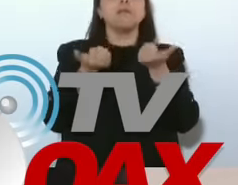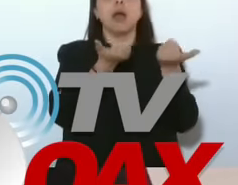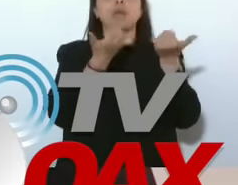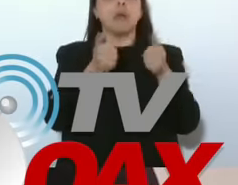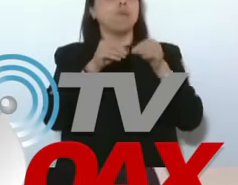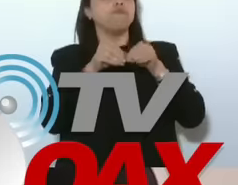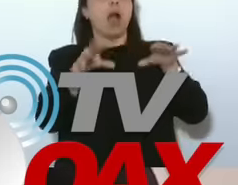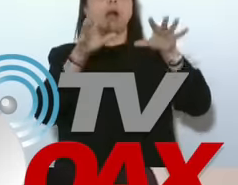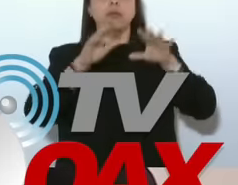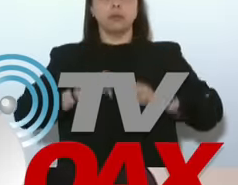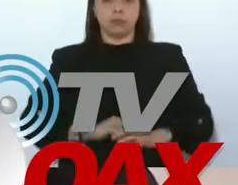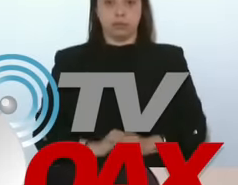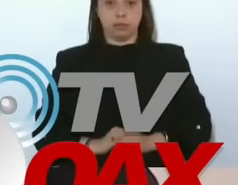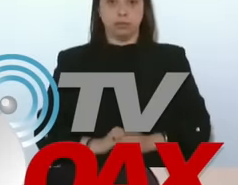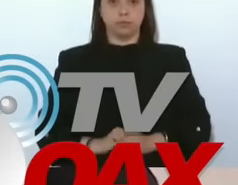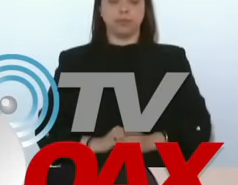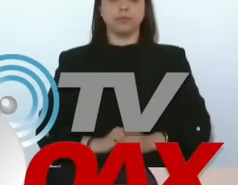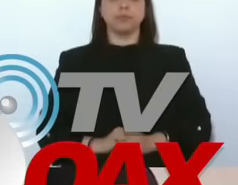Yo le comentaba